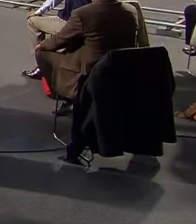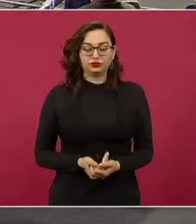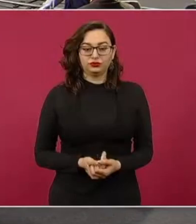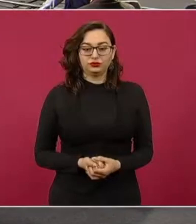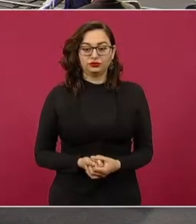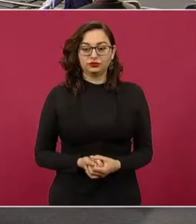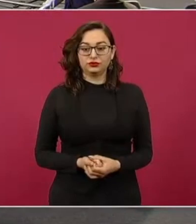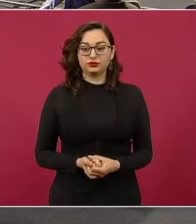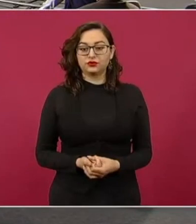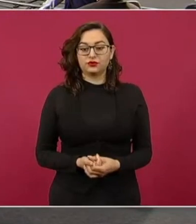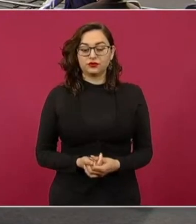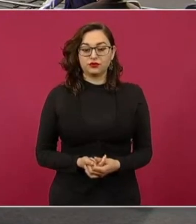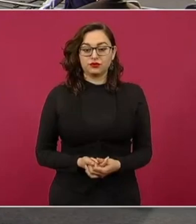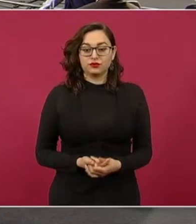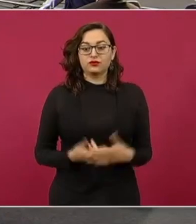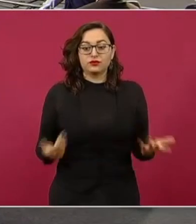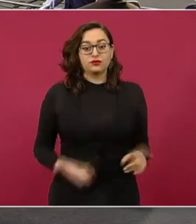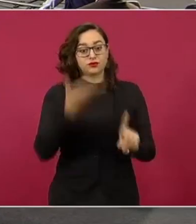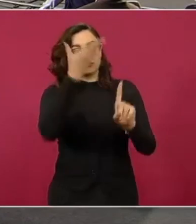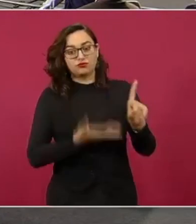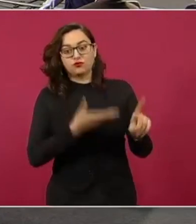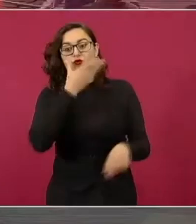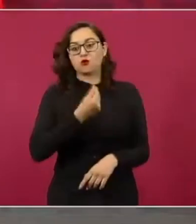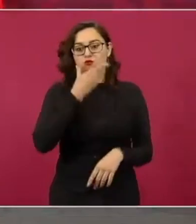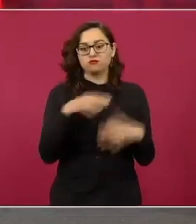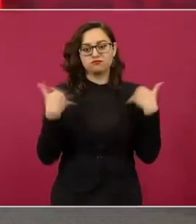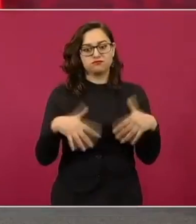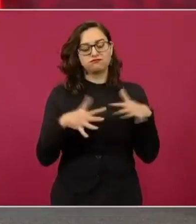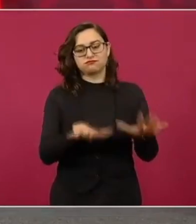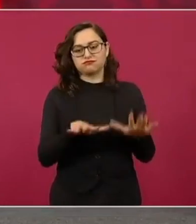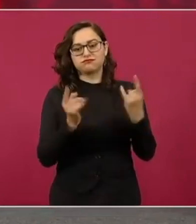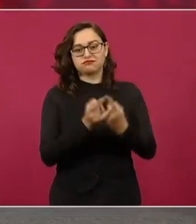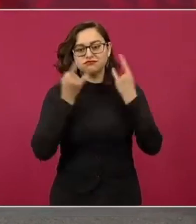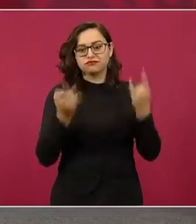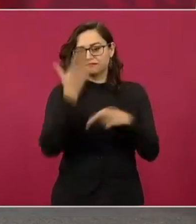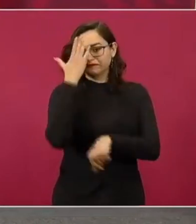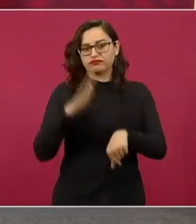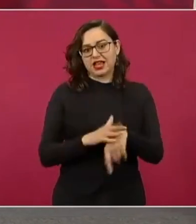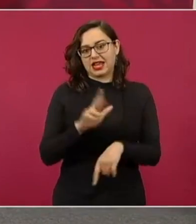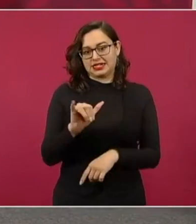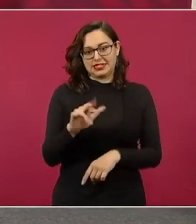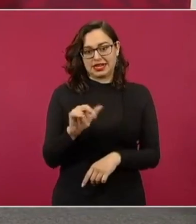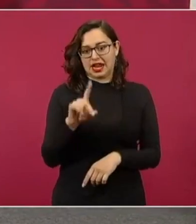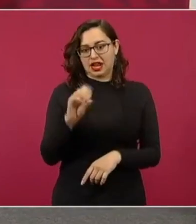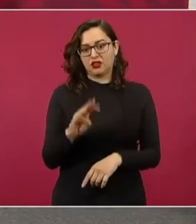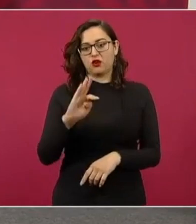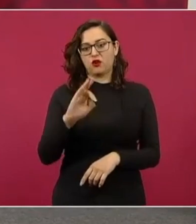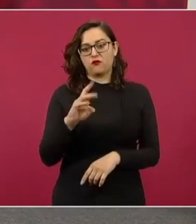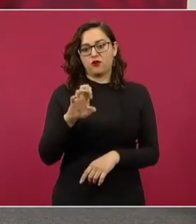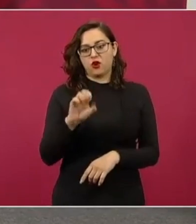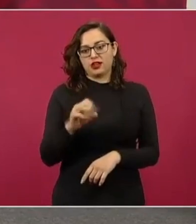es un hombre extraordinario en nuestra historia, Ricardo Flores Magón.